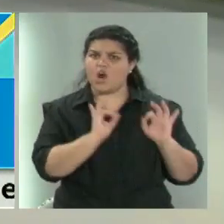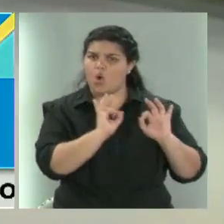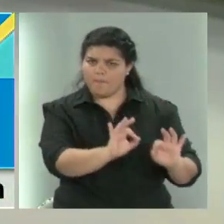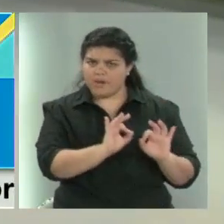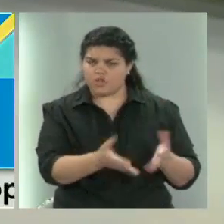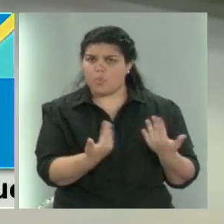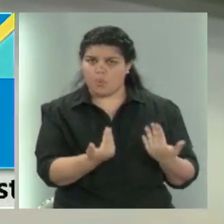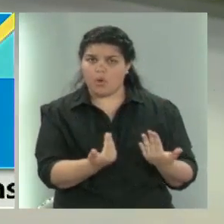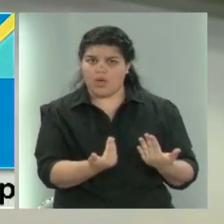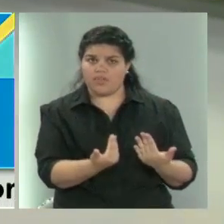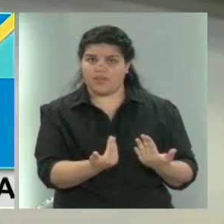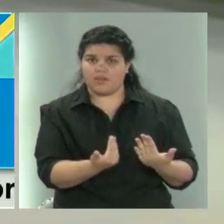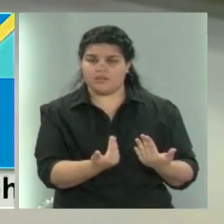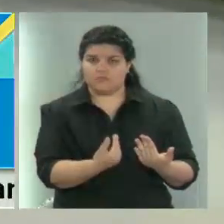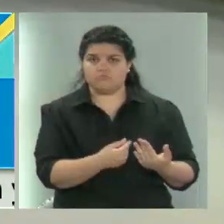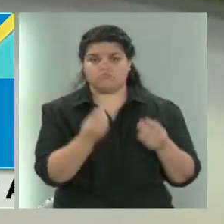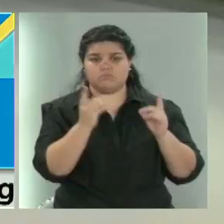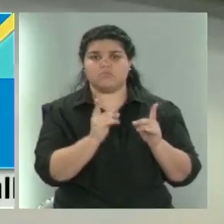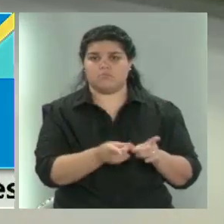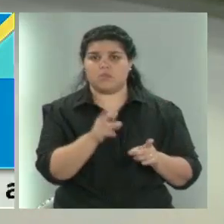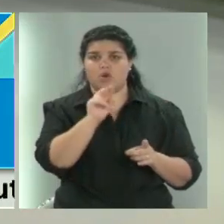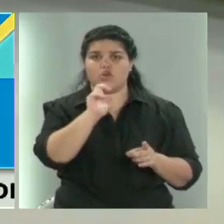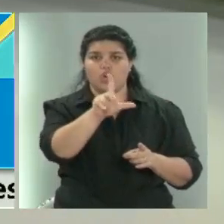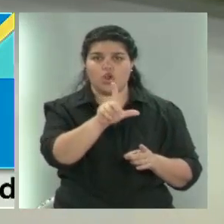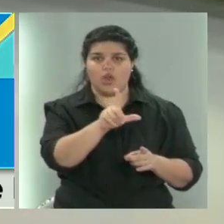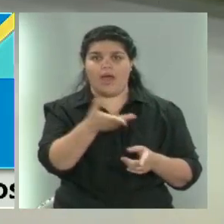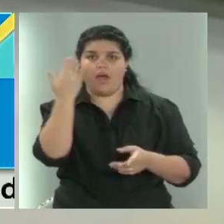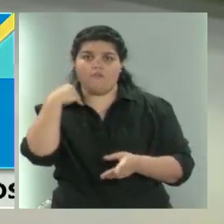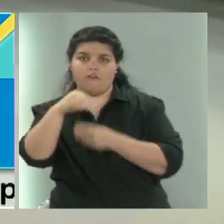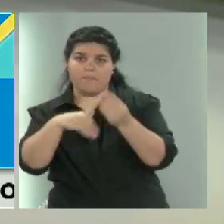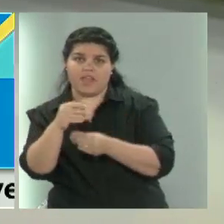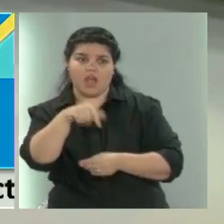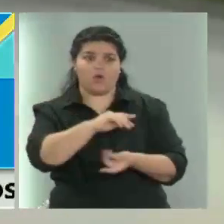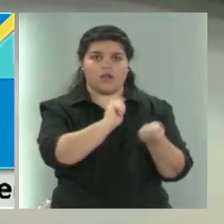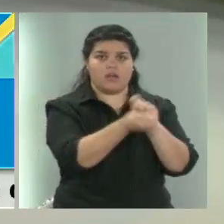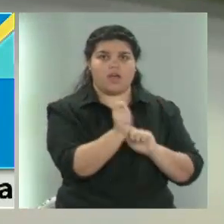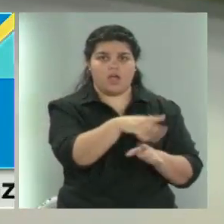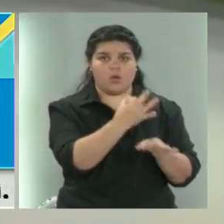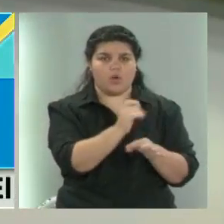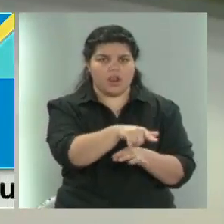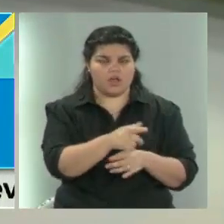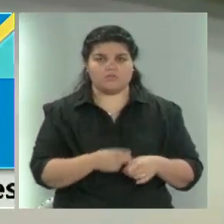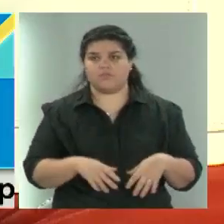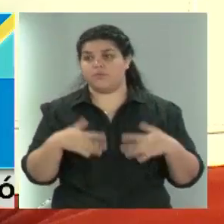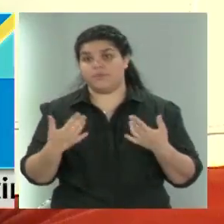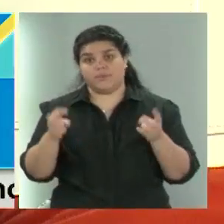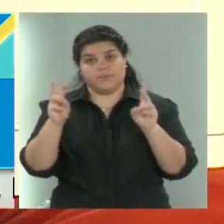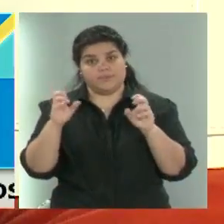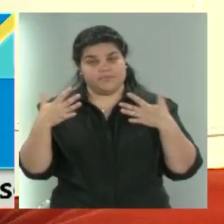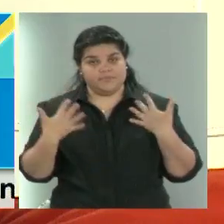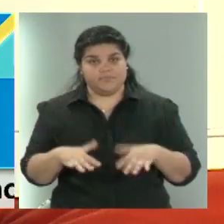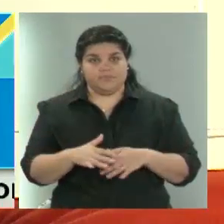para tomar roles que antes eran de la familia. Todo un tema, todo un tema. O sea, la escuela